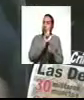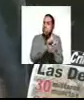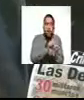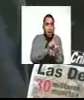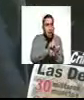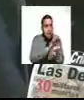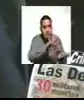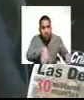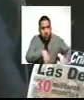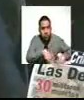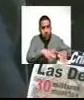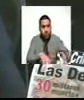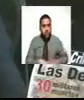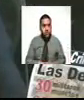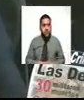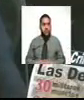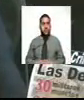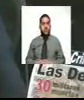nadie.